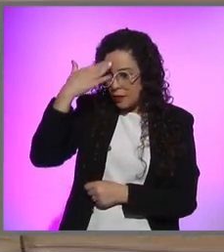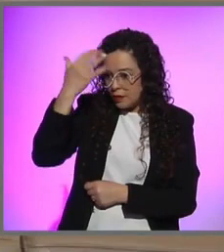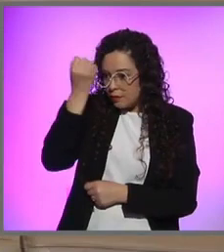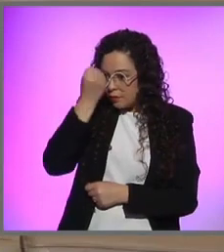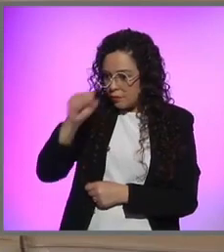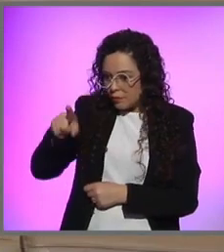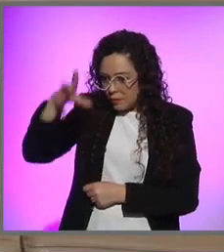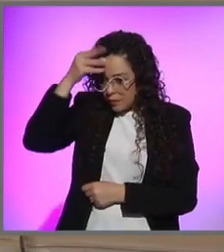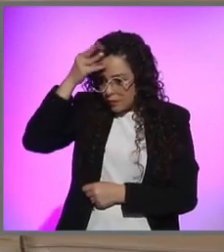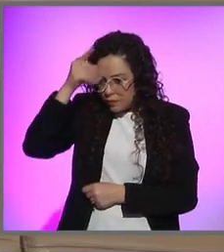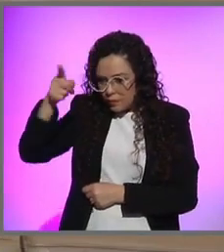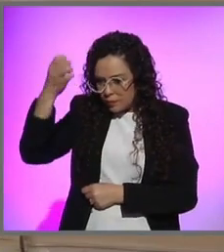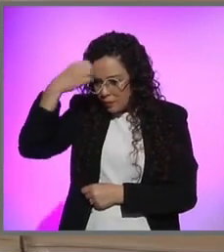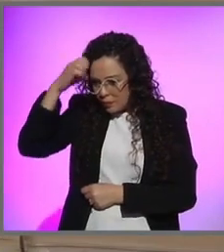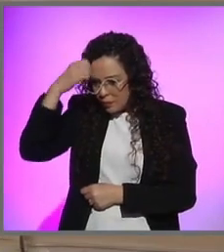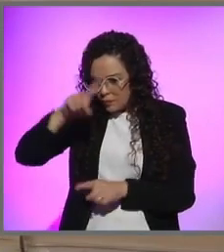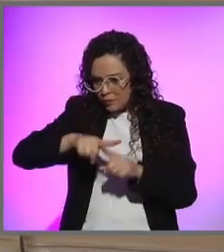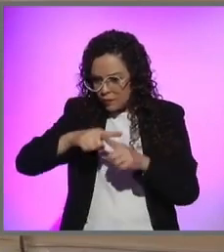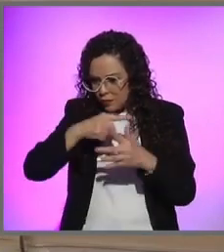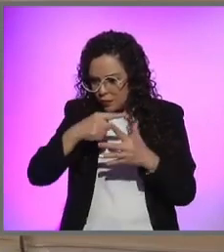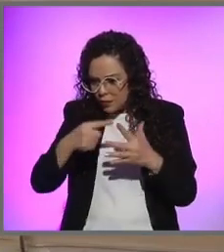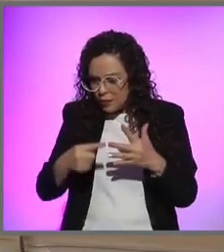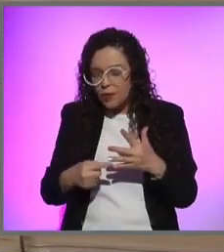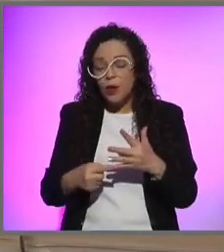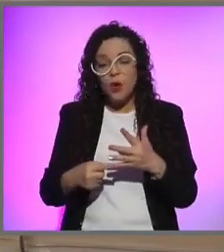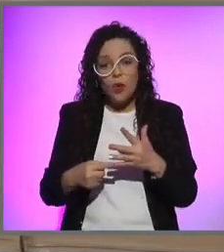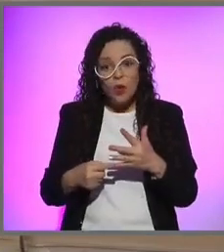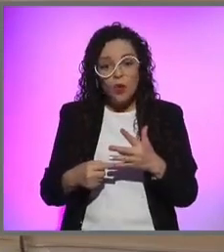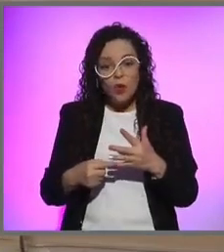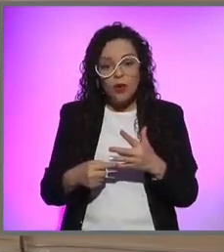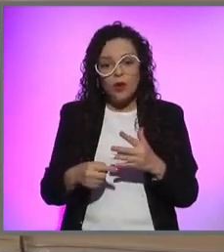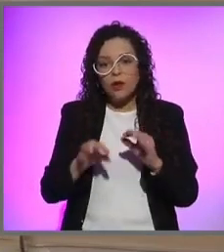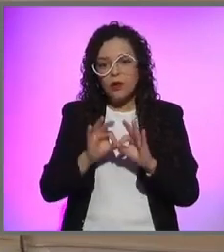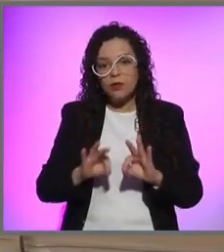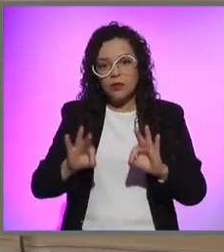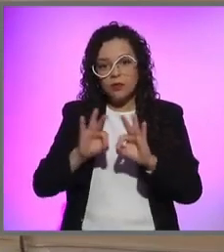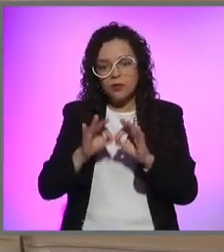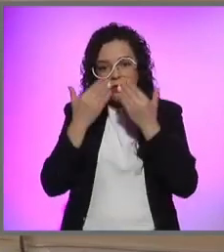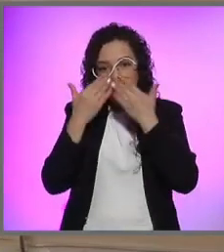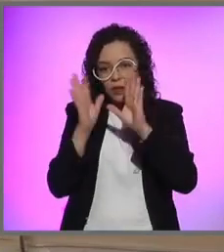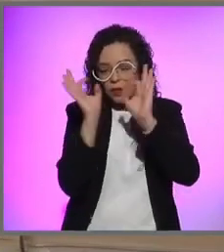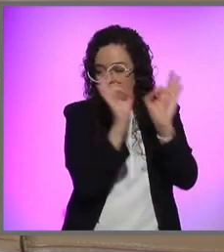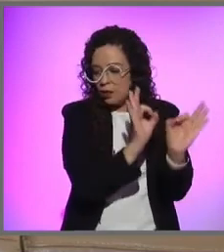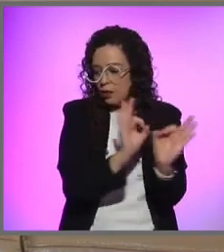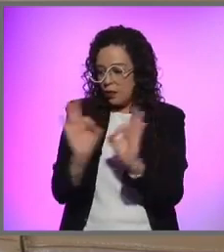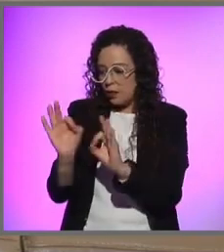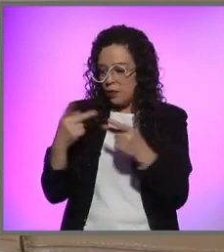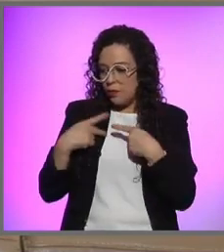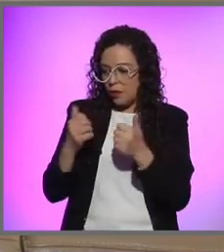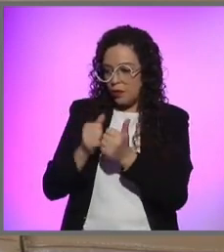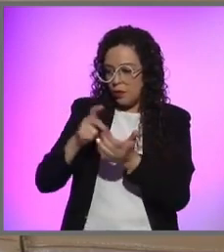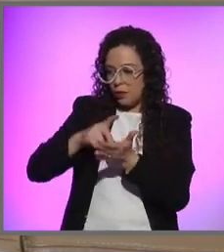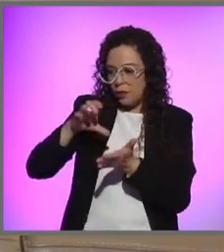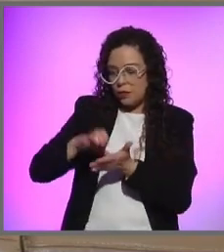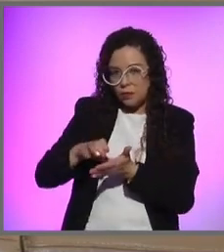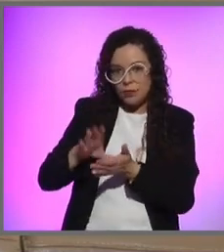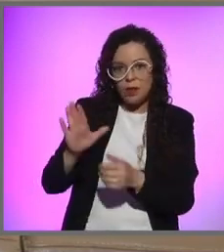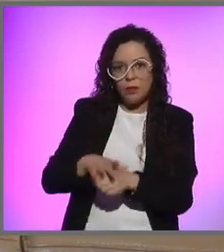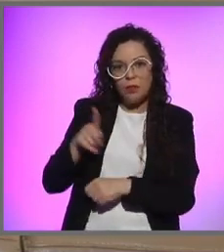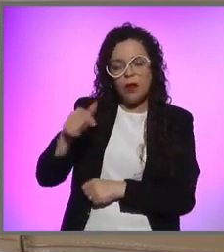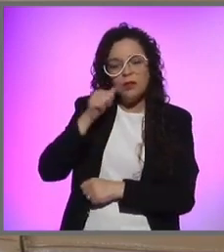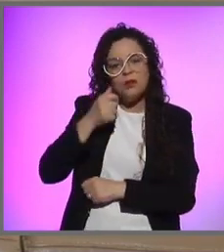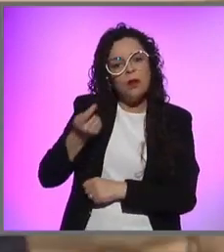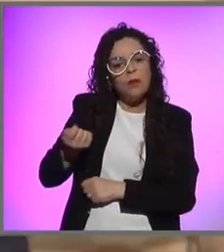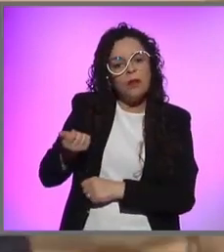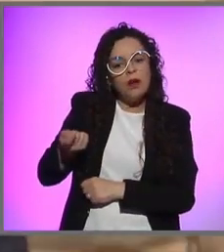Entonces, siempre reivindicamos que la visibilidad de las personas con discapacidad es mucho más baja a medida que subimos